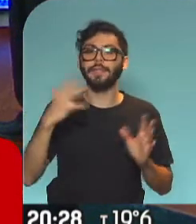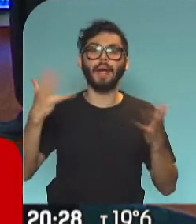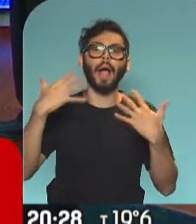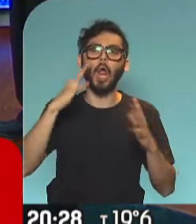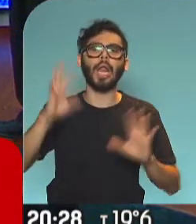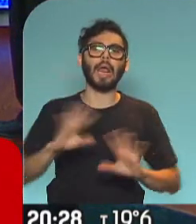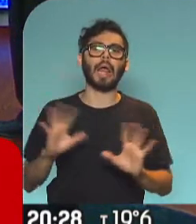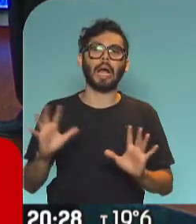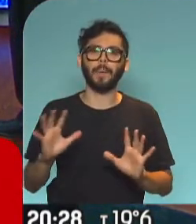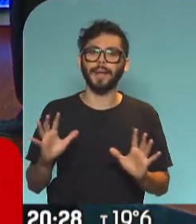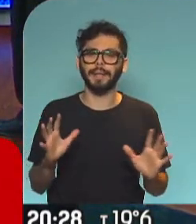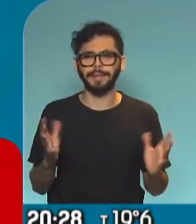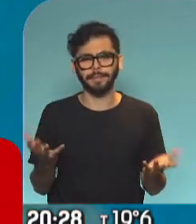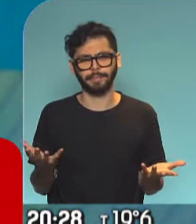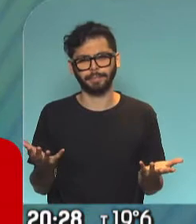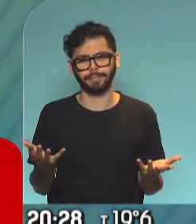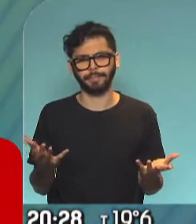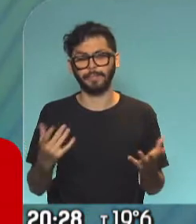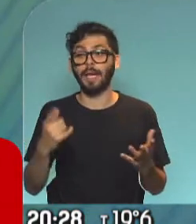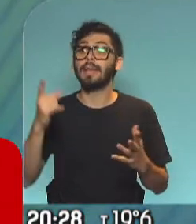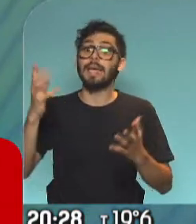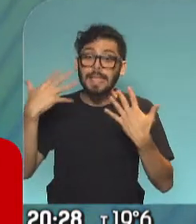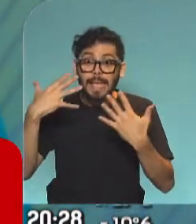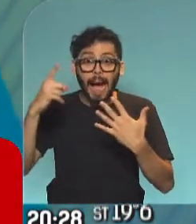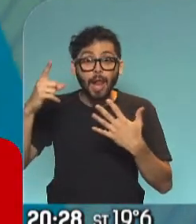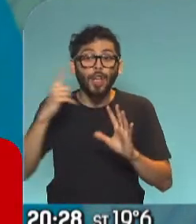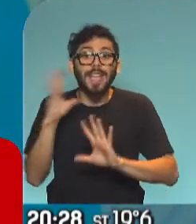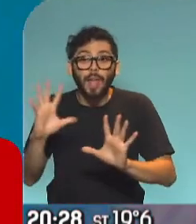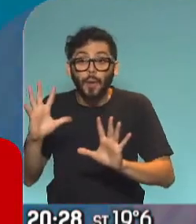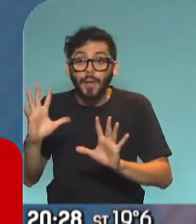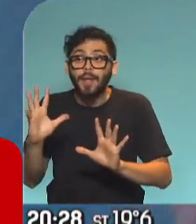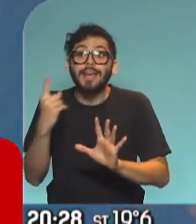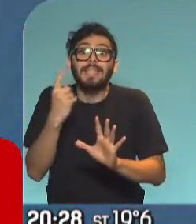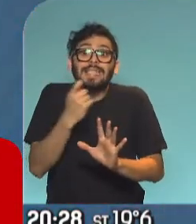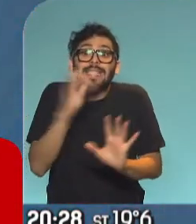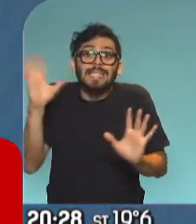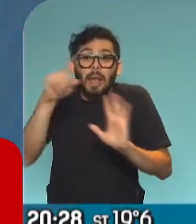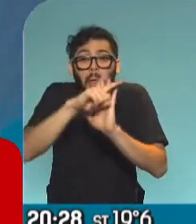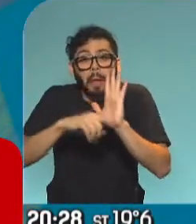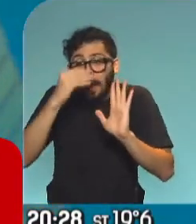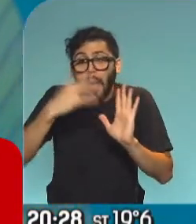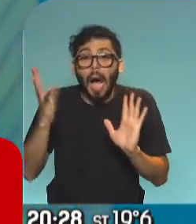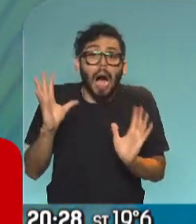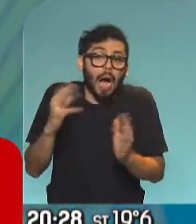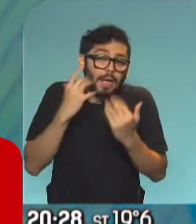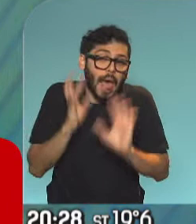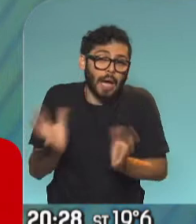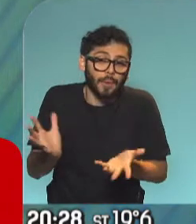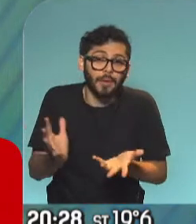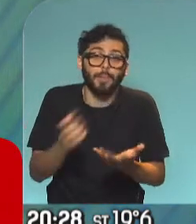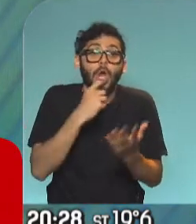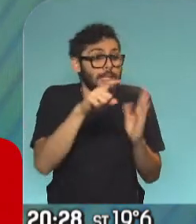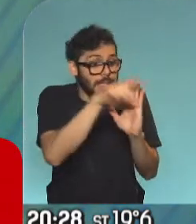el calor no tienen nada que ver si usted no respeta las reglas. ¿Sí? Si usted respeta las reglas, ¿sí? La temperatura y el calor